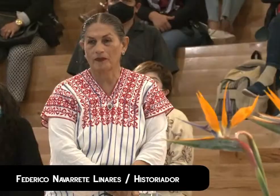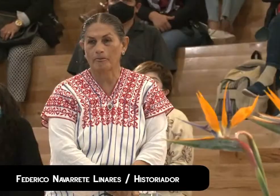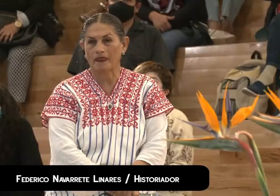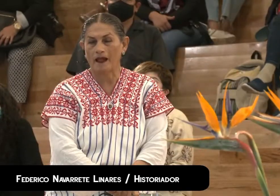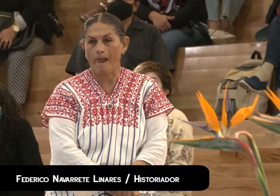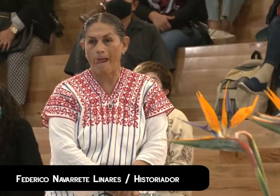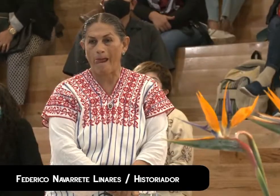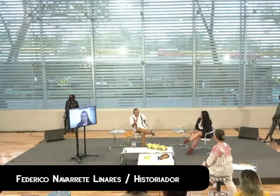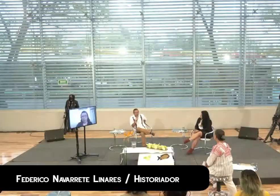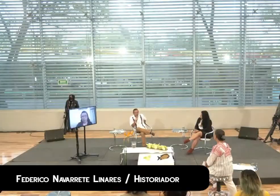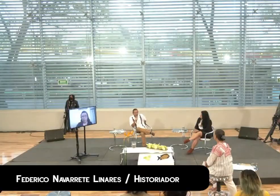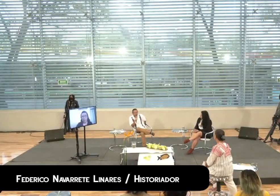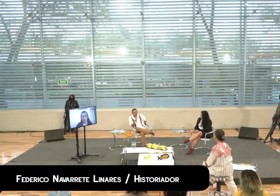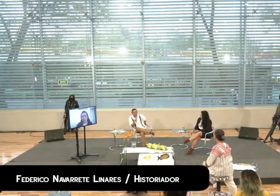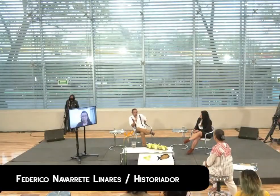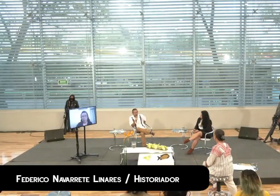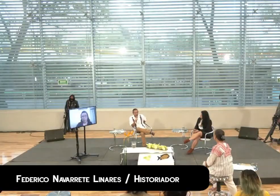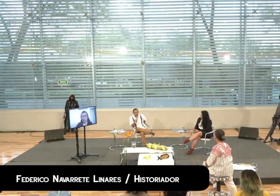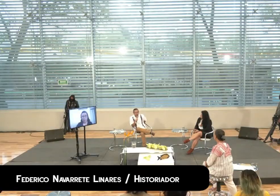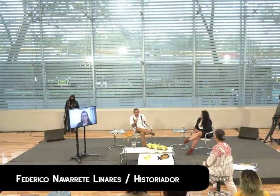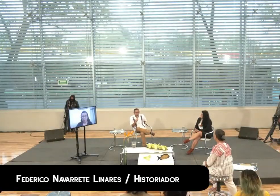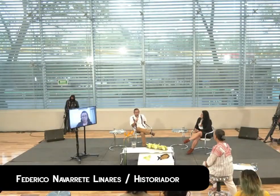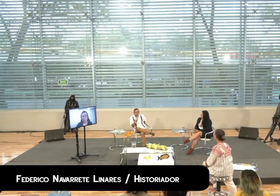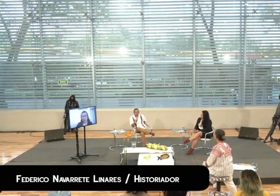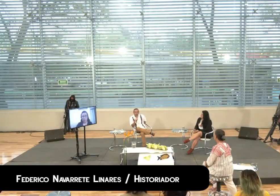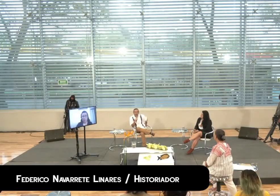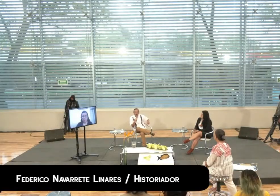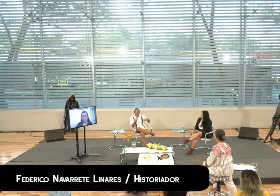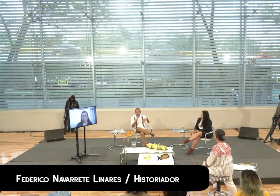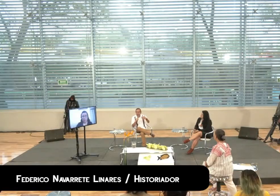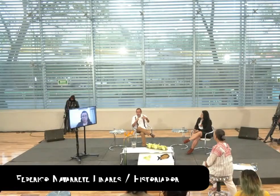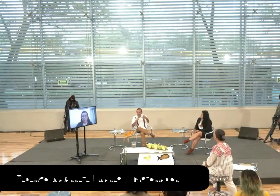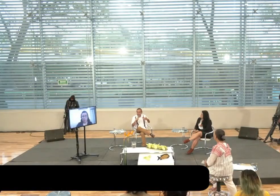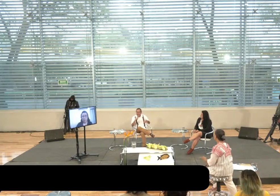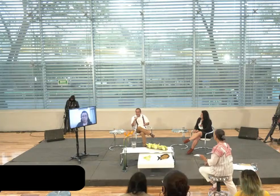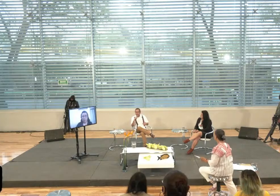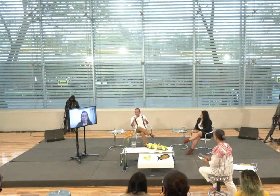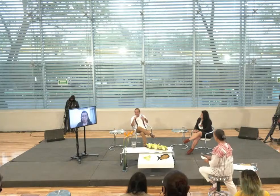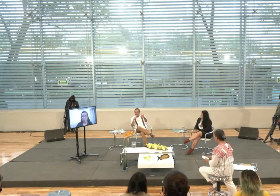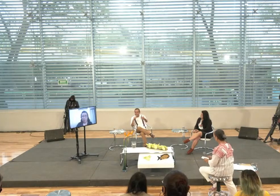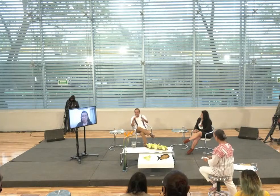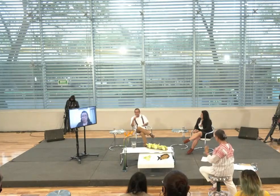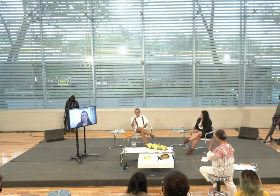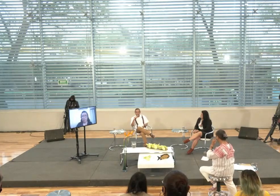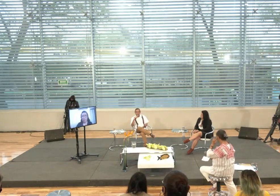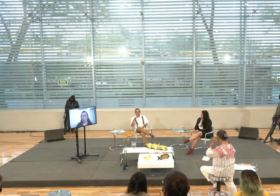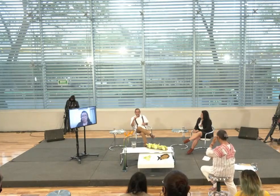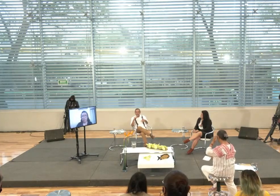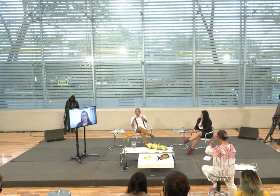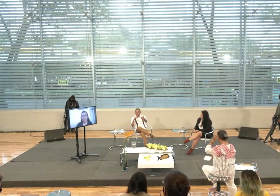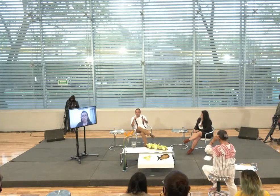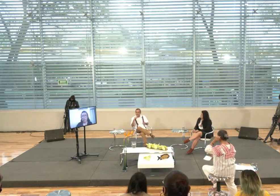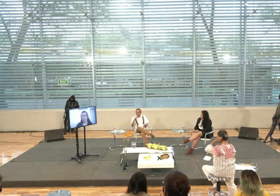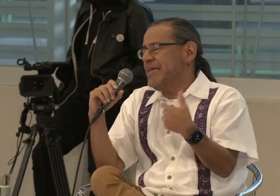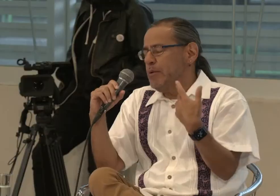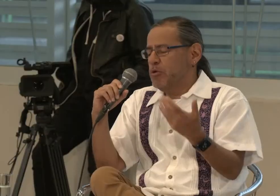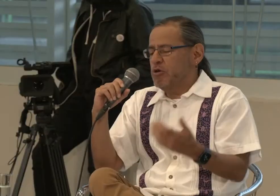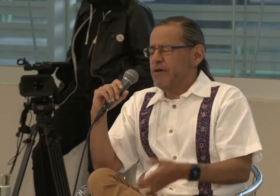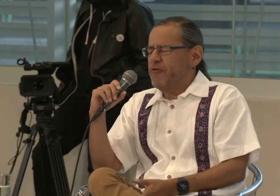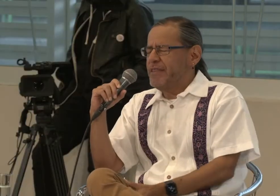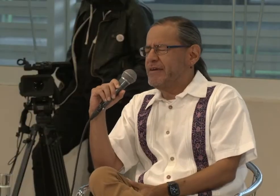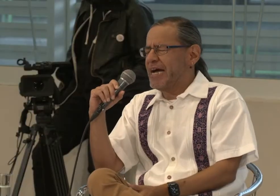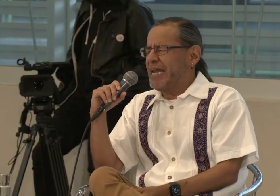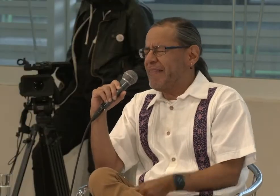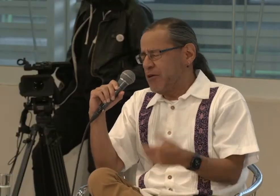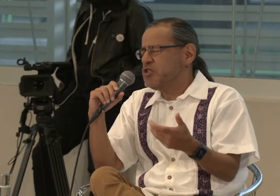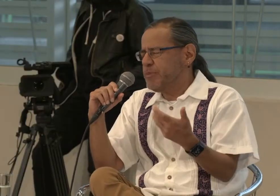muchacha, aunque había nacido tal vez en un contexto de élite en Mesoamericana, y por eso hablaba náhuatl y conocía la diplomacia. En el momento en